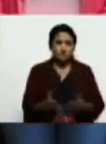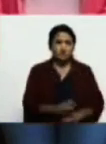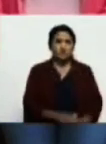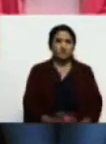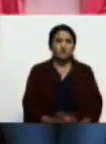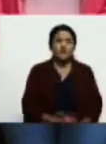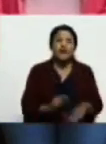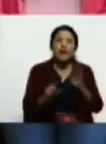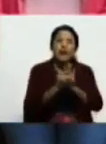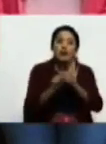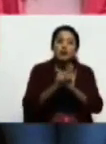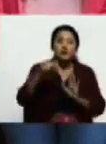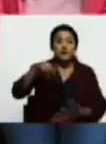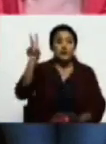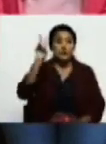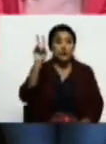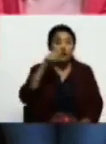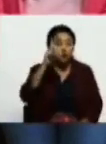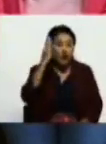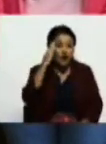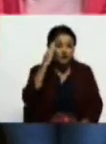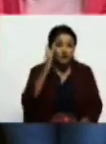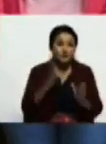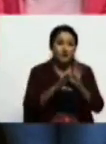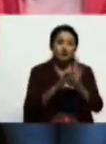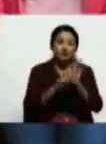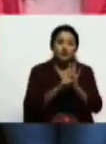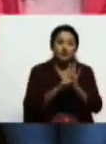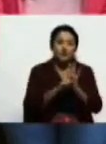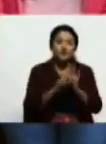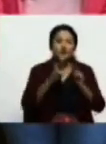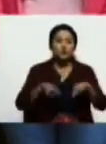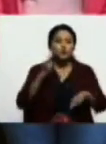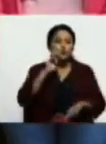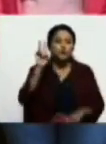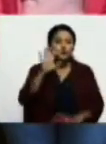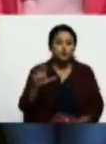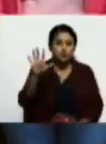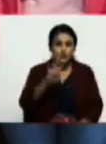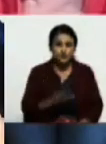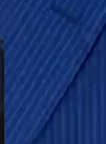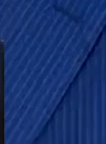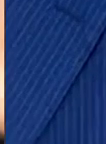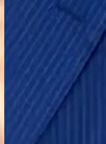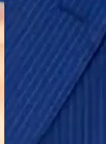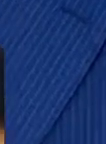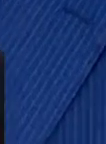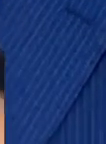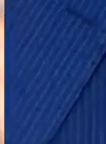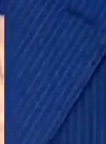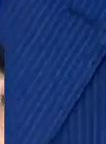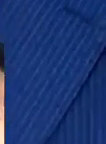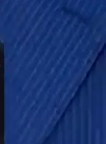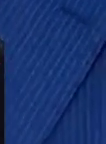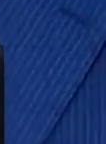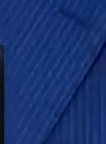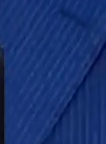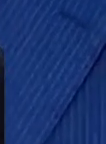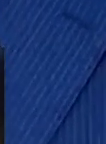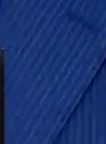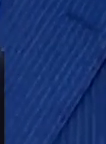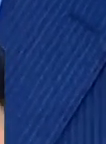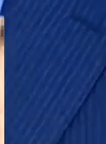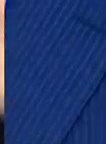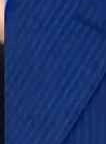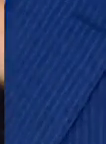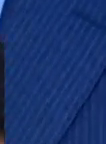ordenamiento jurídico y la Constitución de la República Bolivariana de Venezuela. Bueno, mi gente, tal cual salta la rana,